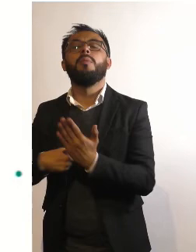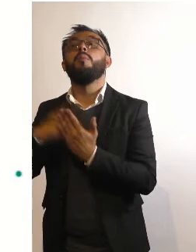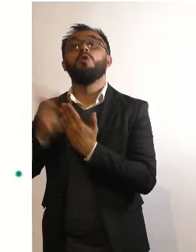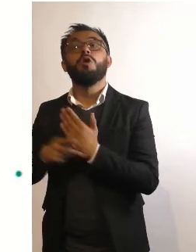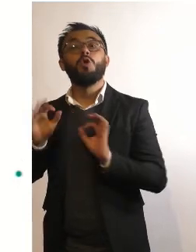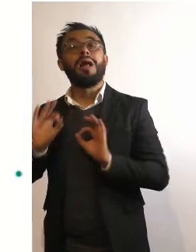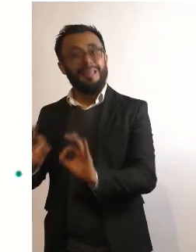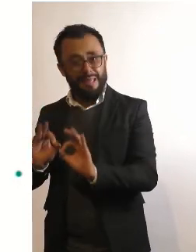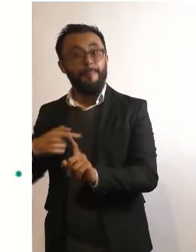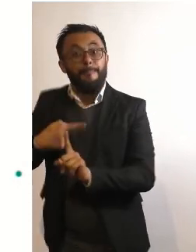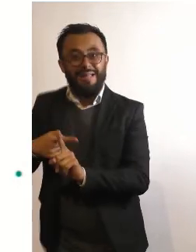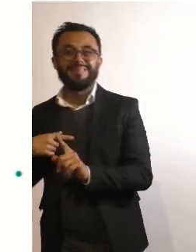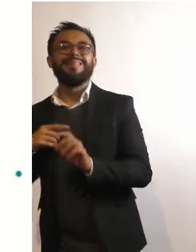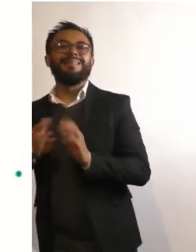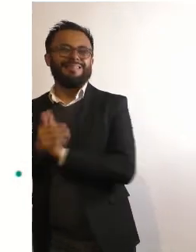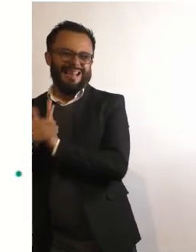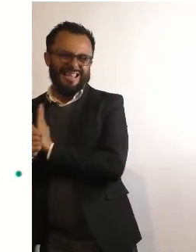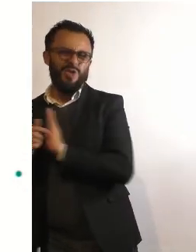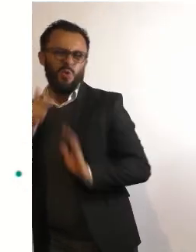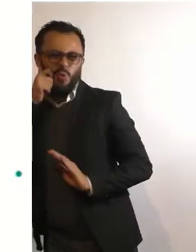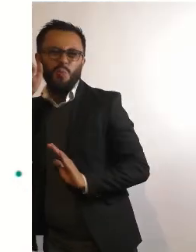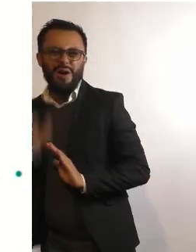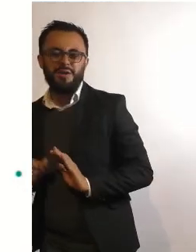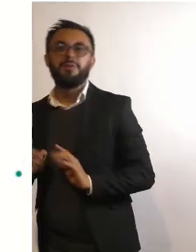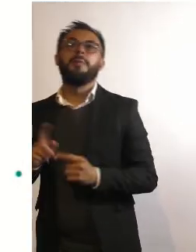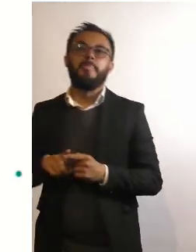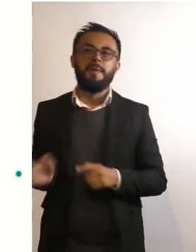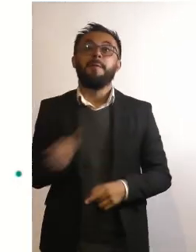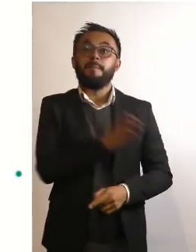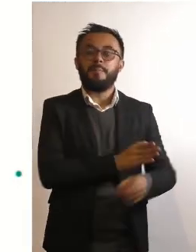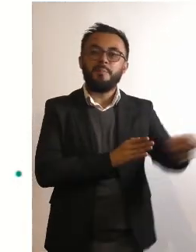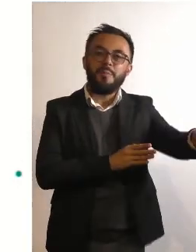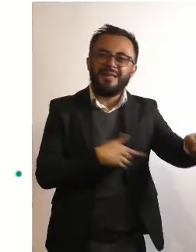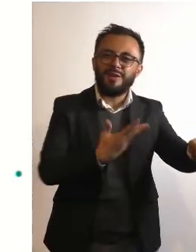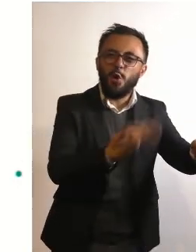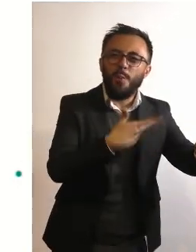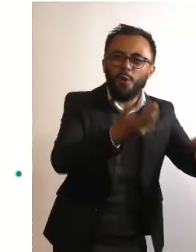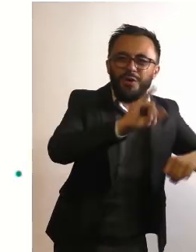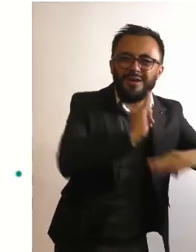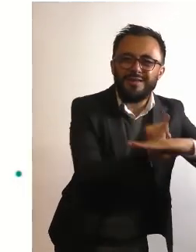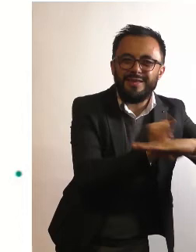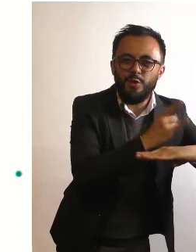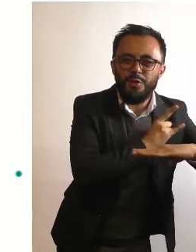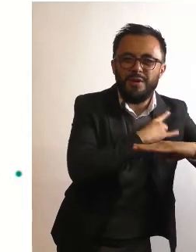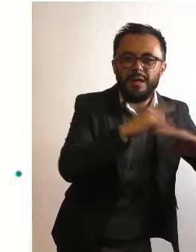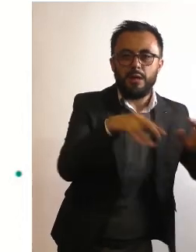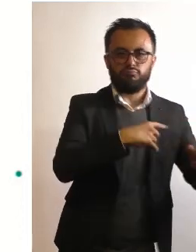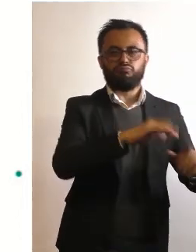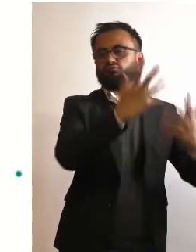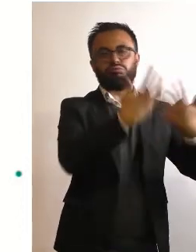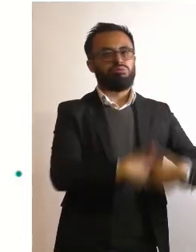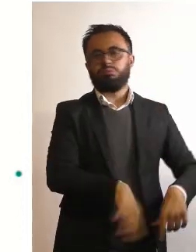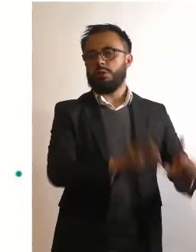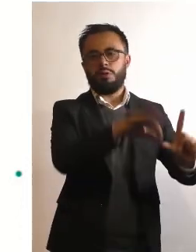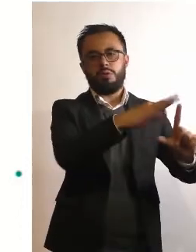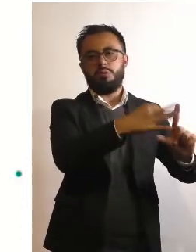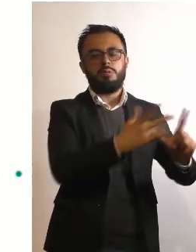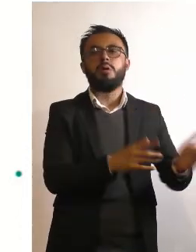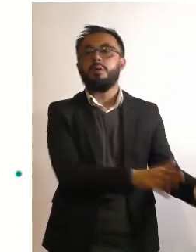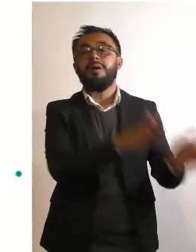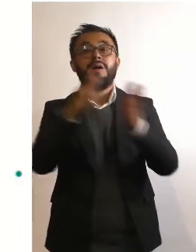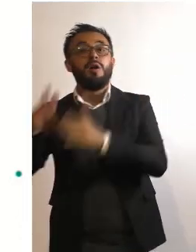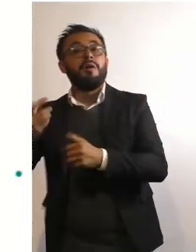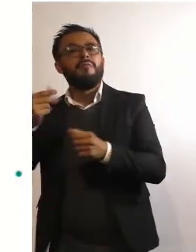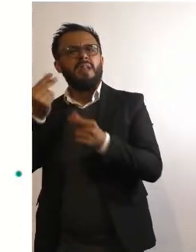Todos para automatizar los procesos a nivel institucional. Y en sostenibilidad financiera, 7 en unidades de